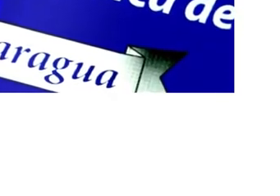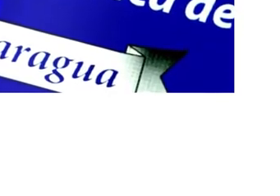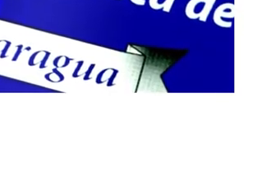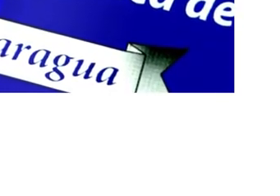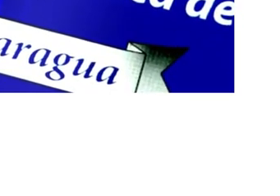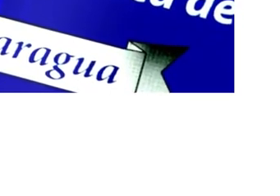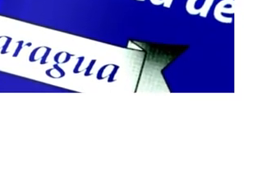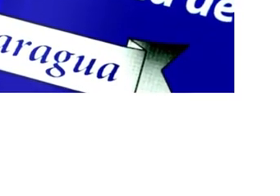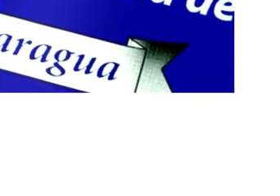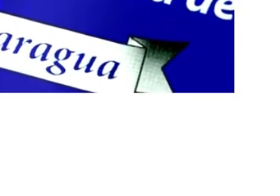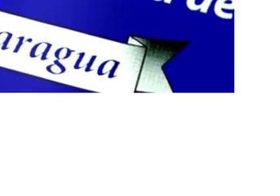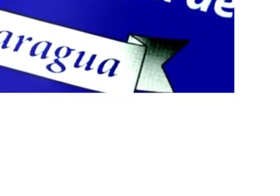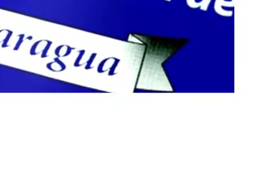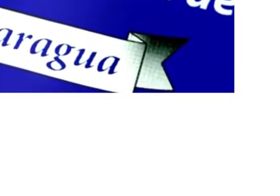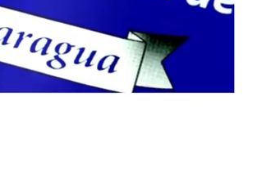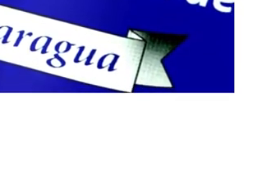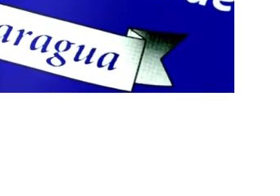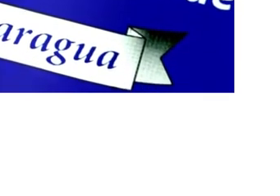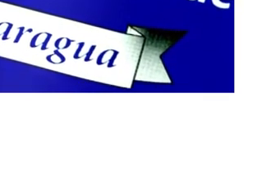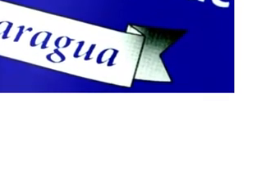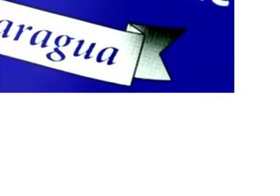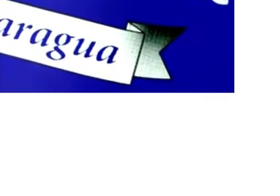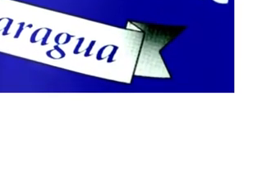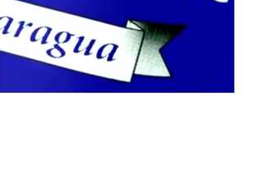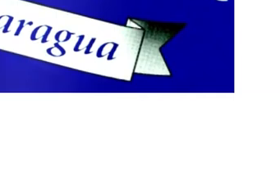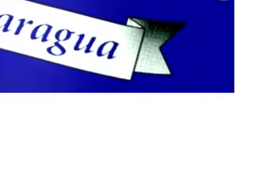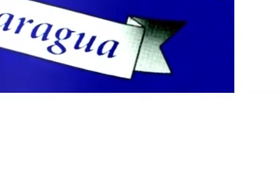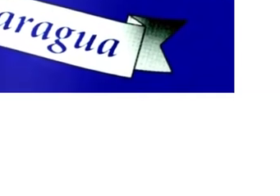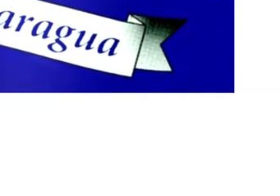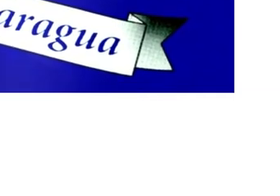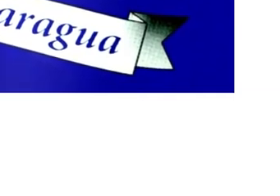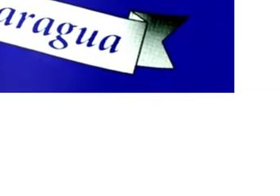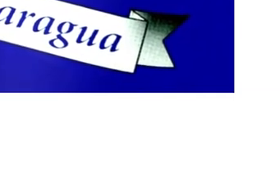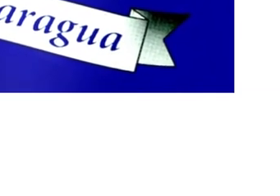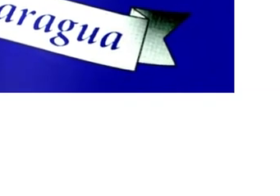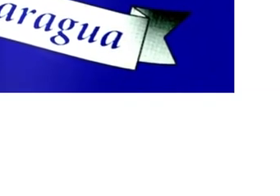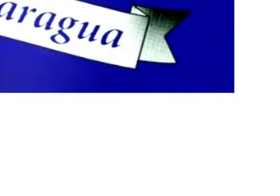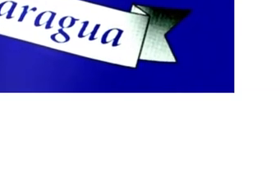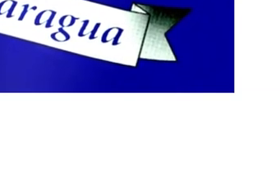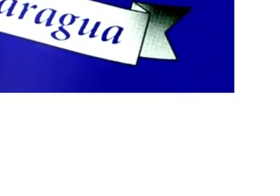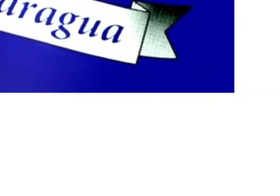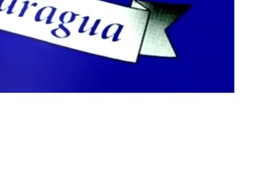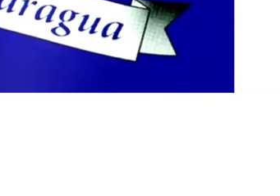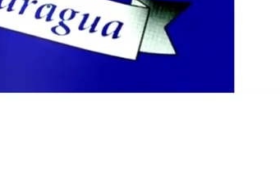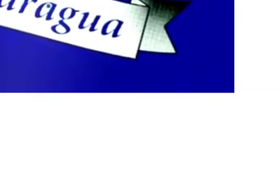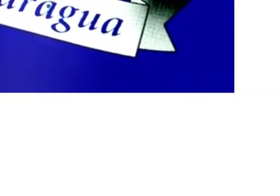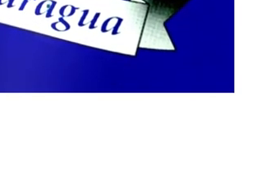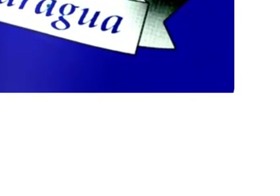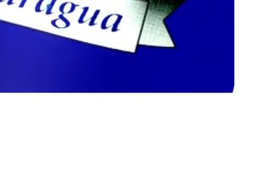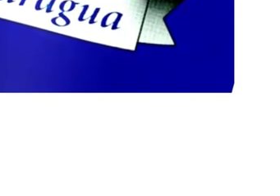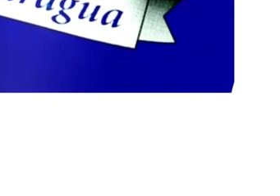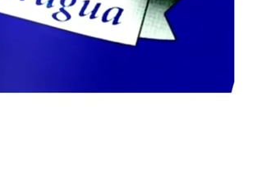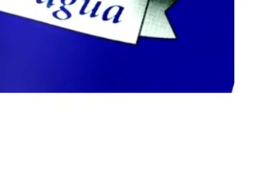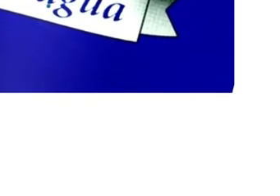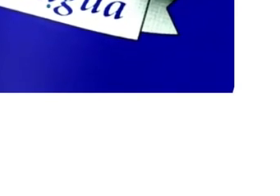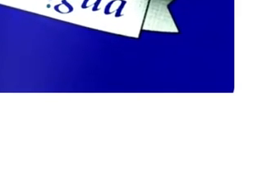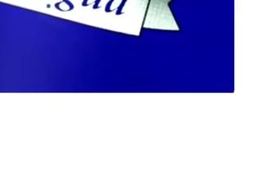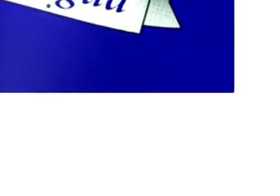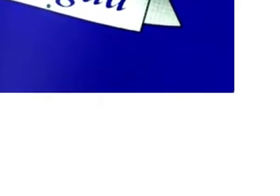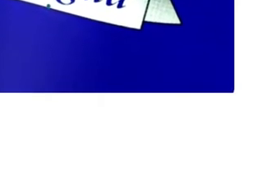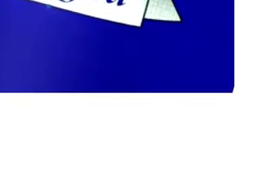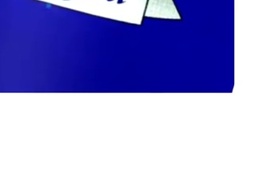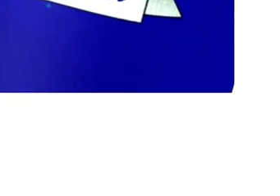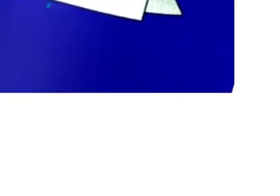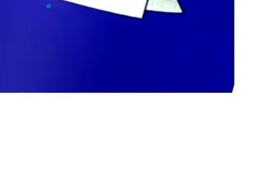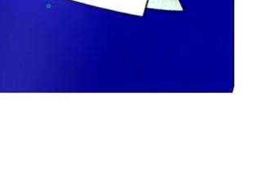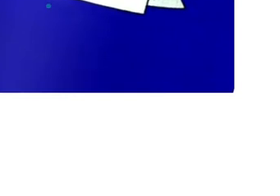mixta. Todas ellas forman parte de la economía mixta, están supeditadas a los intereses sociales superiores de la nación y